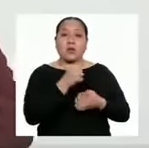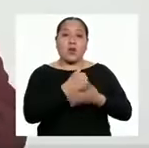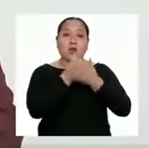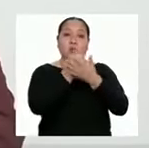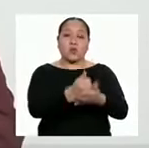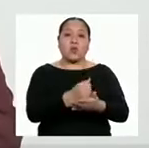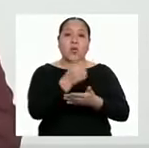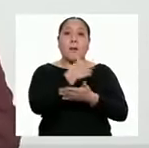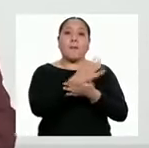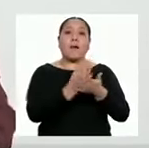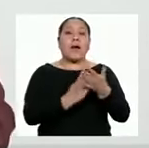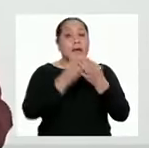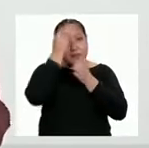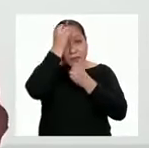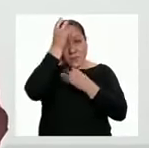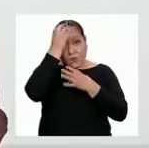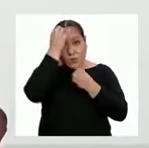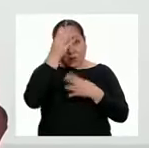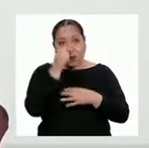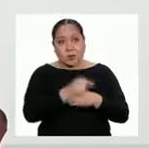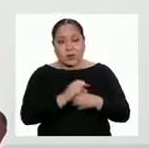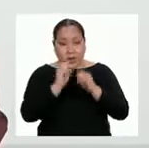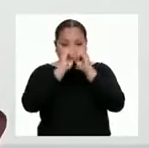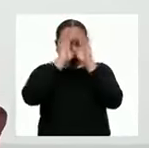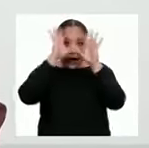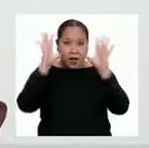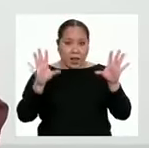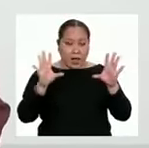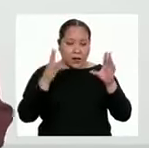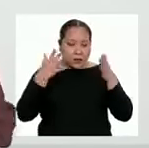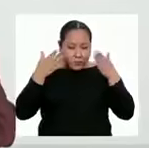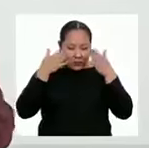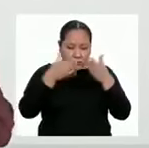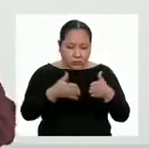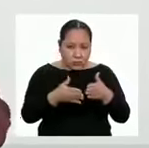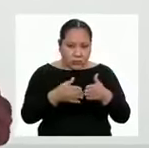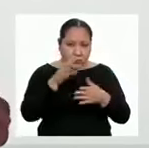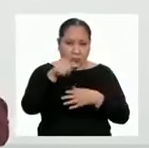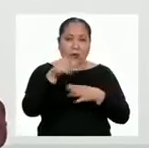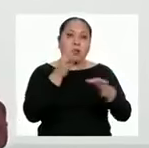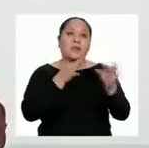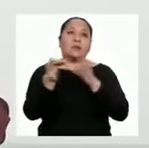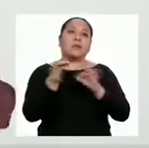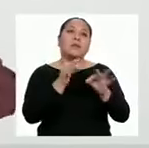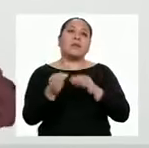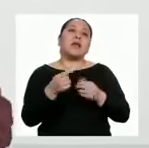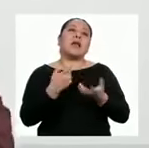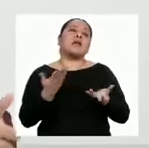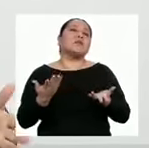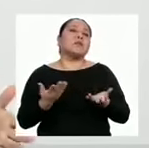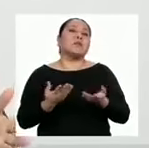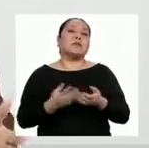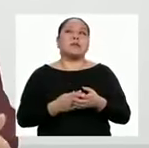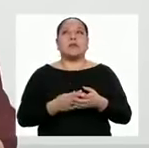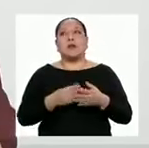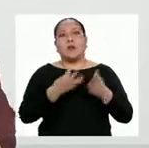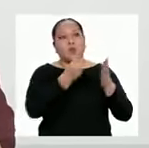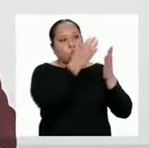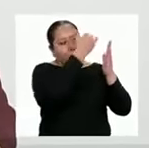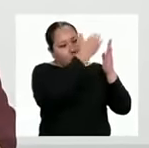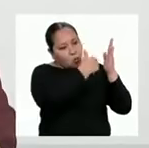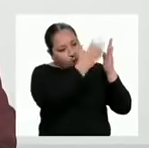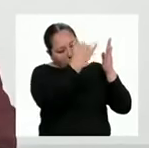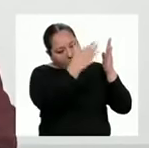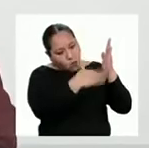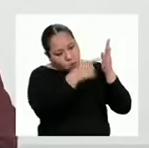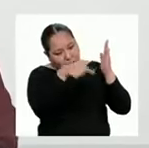de información que de manera clara y concisa nos explica algo que podría tomar cientos de palabras